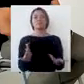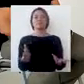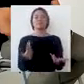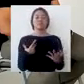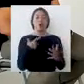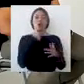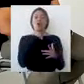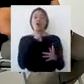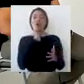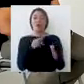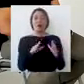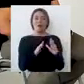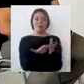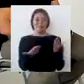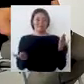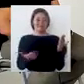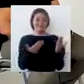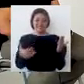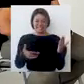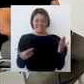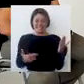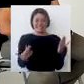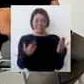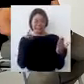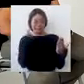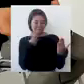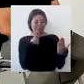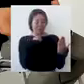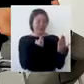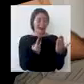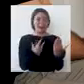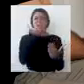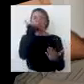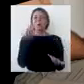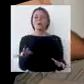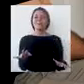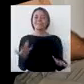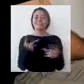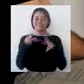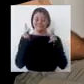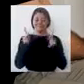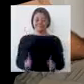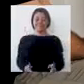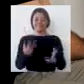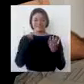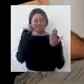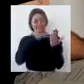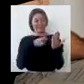incentiva la lectura en la medida en que nos permite ver